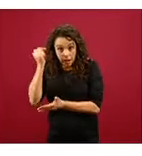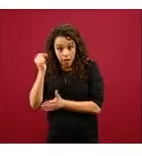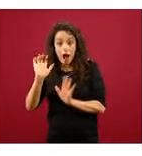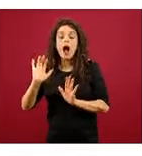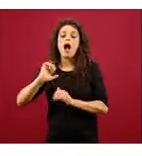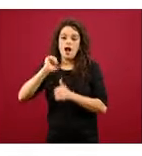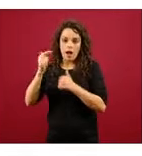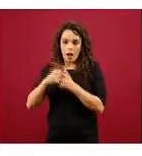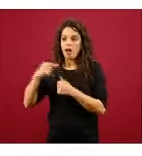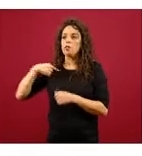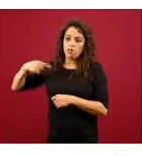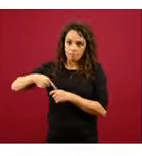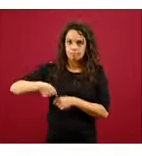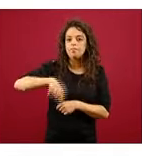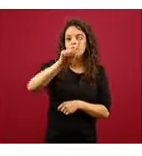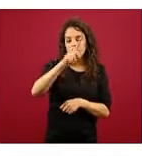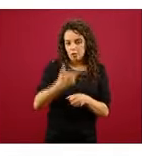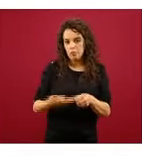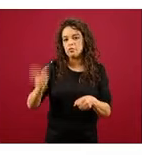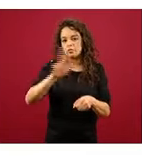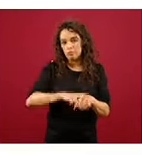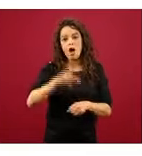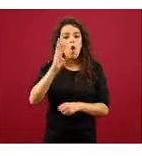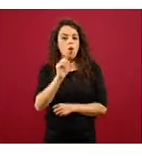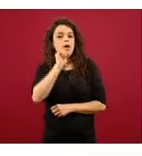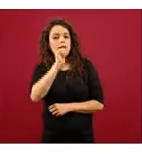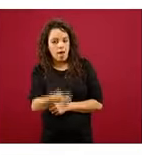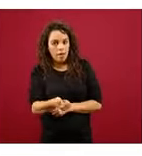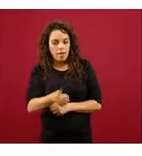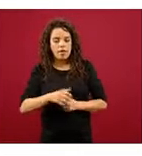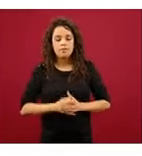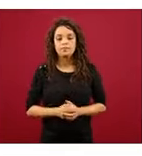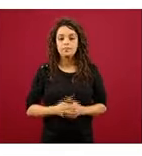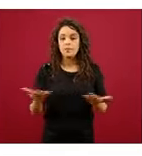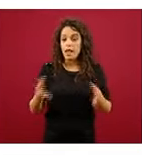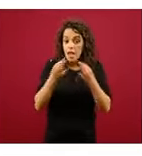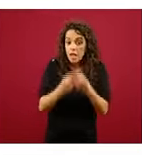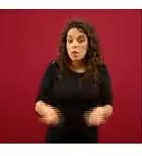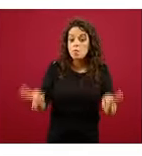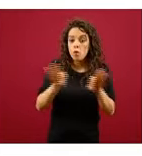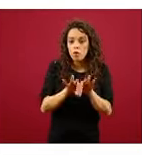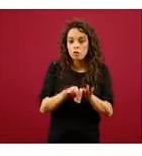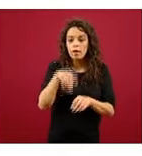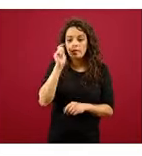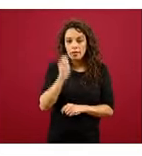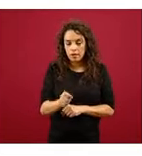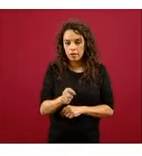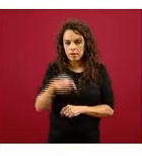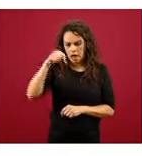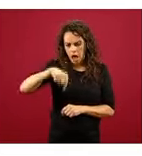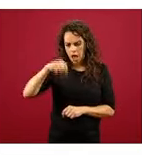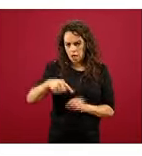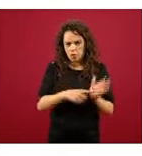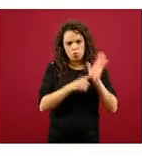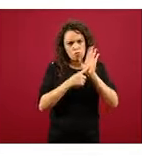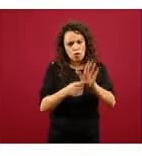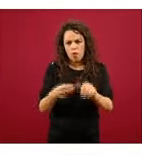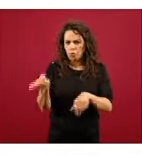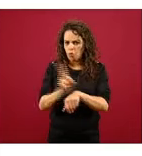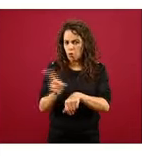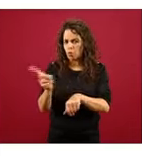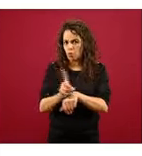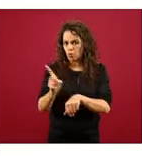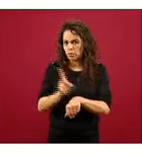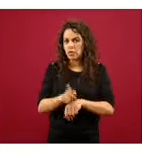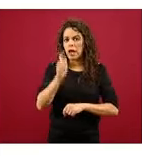acudir. Es importante reservar, como ya sabemos, como se presenta todos los días aquí, en